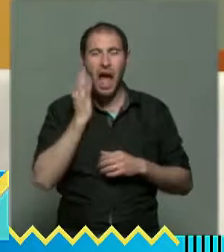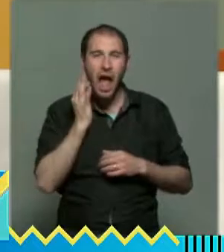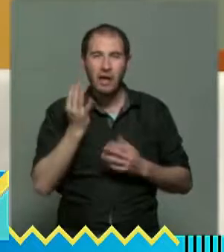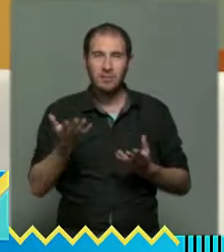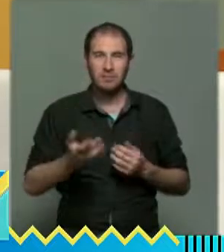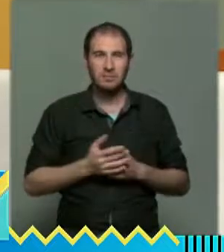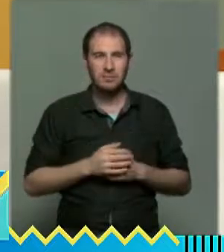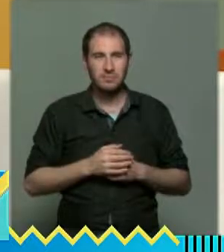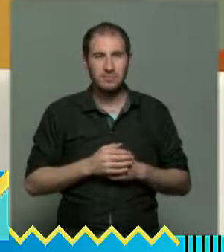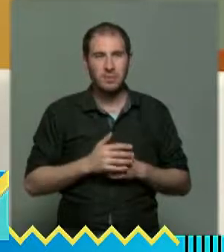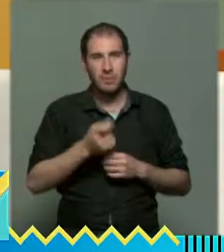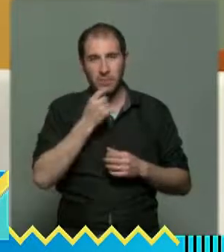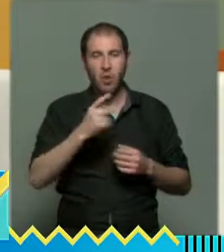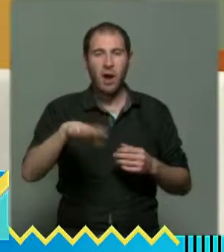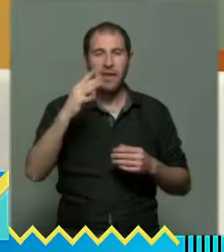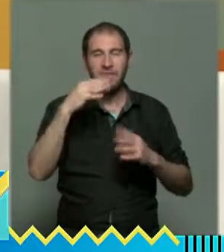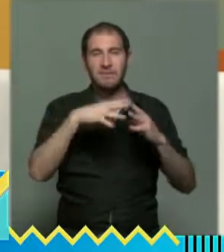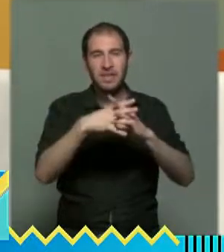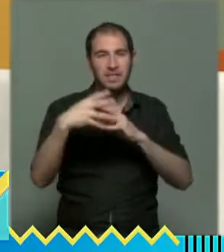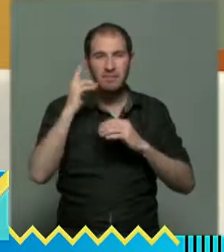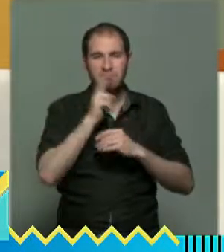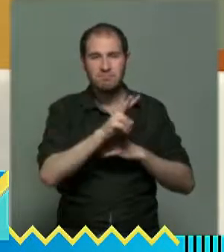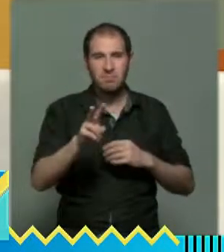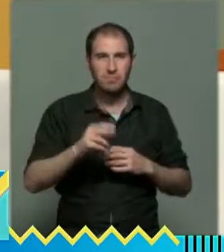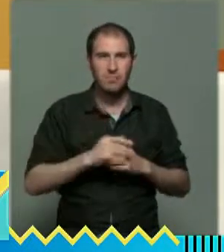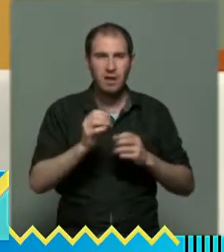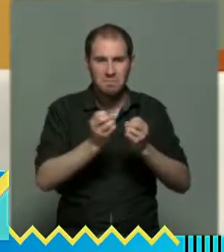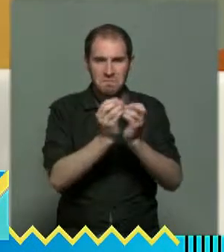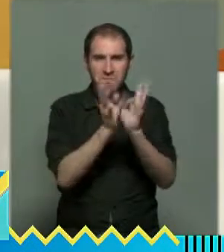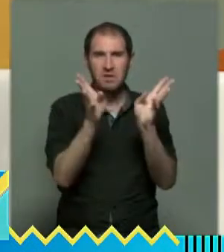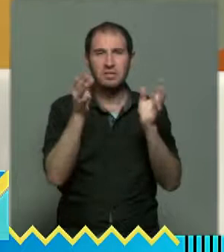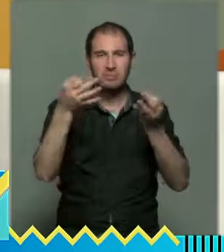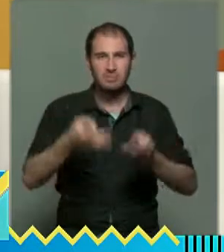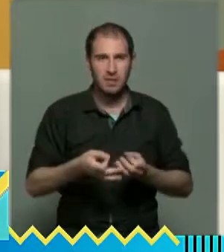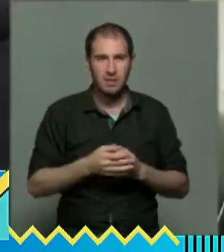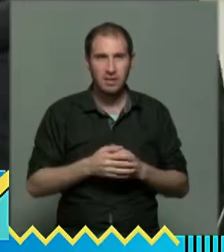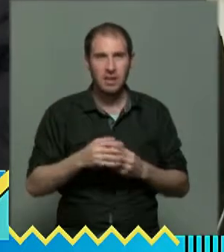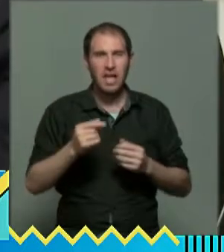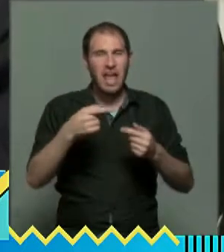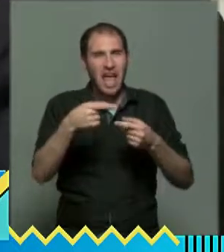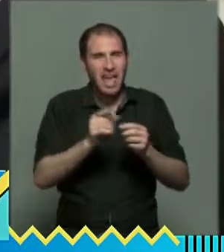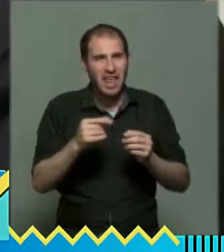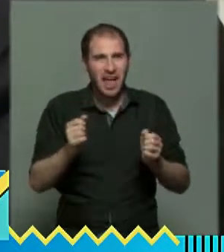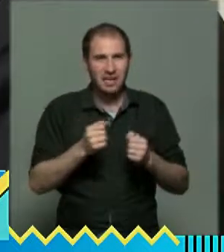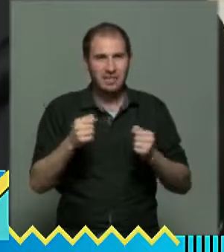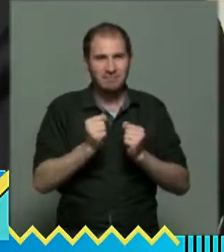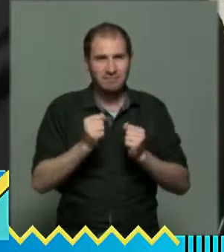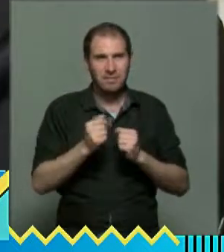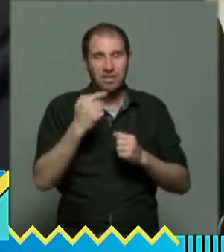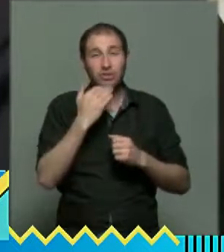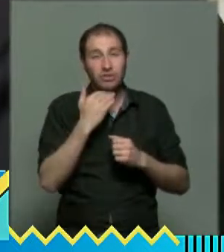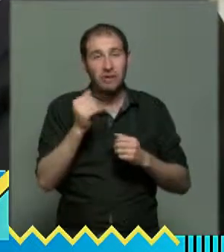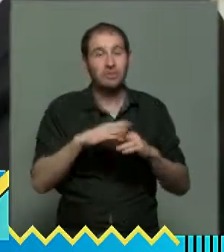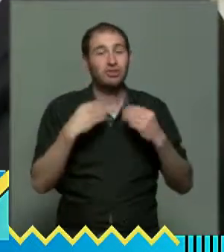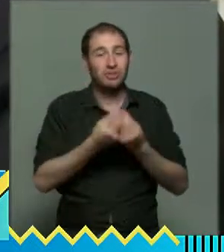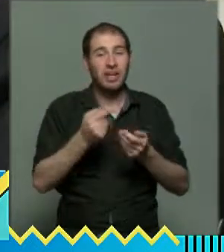primeros, uno ve los viñedos, están brotando bien. Nos agarró un poco la helada, que todavía no sabemos los efectos totales